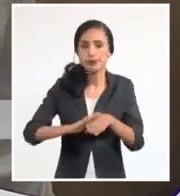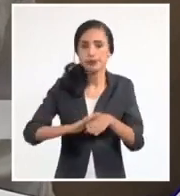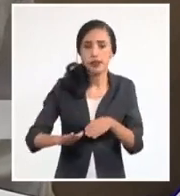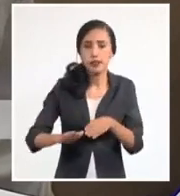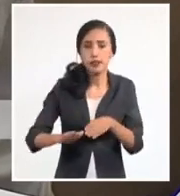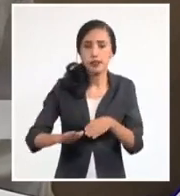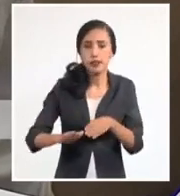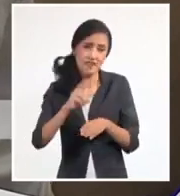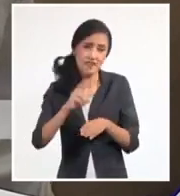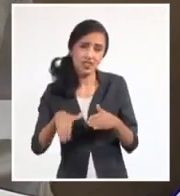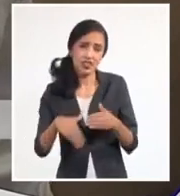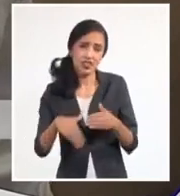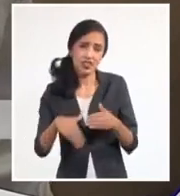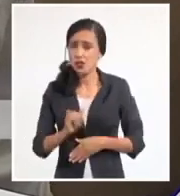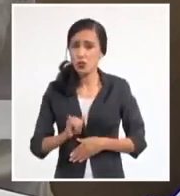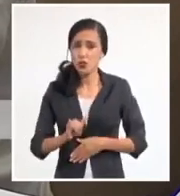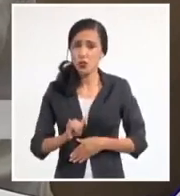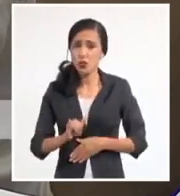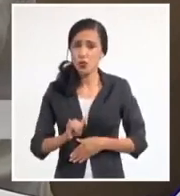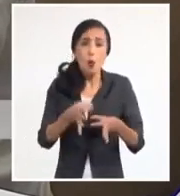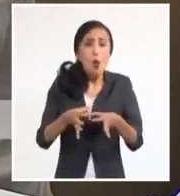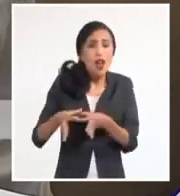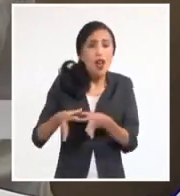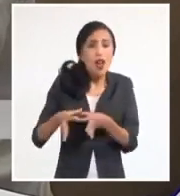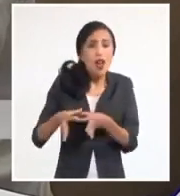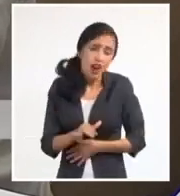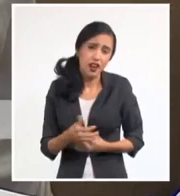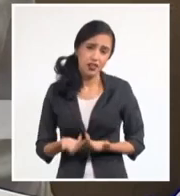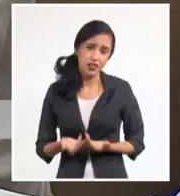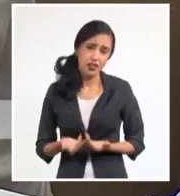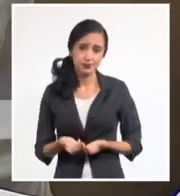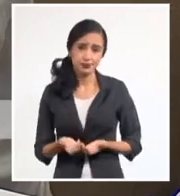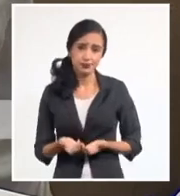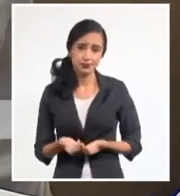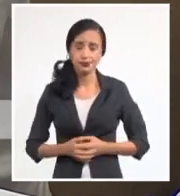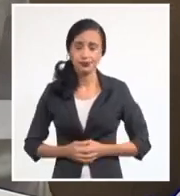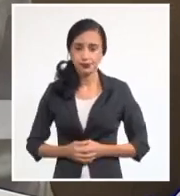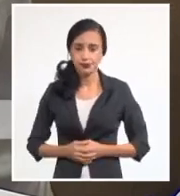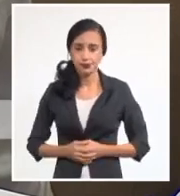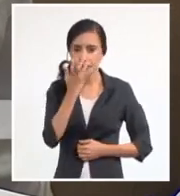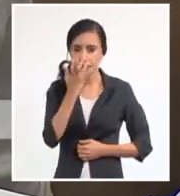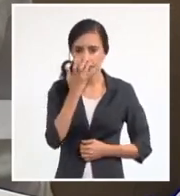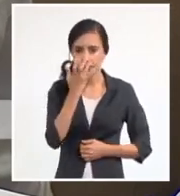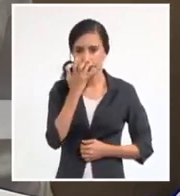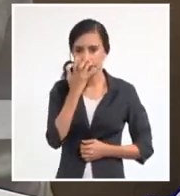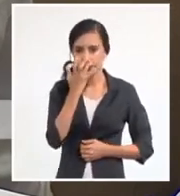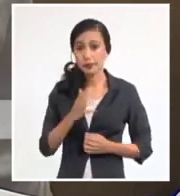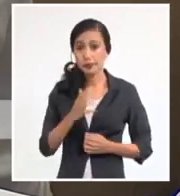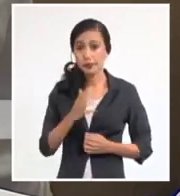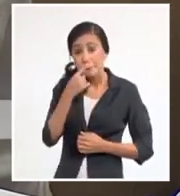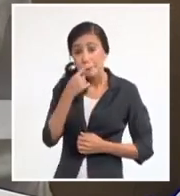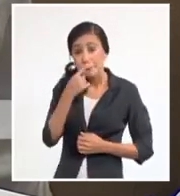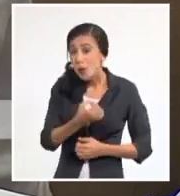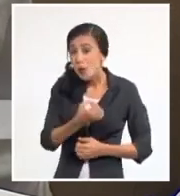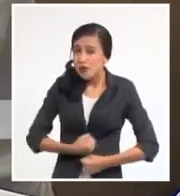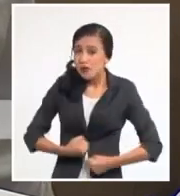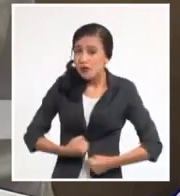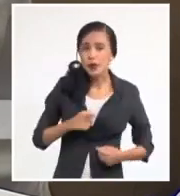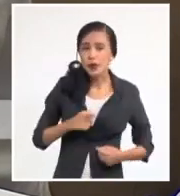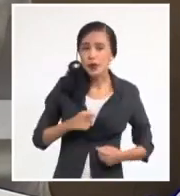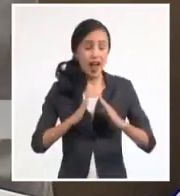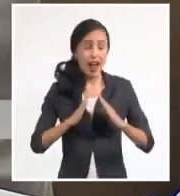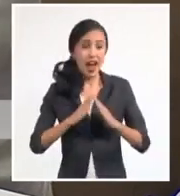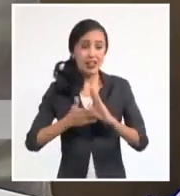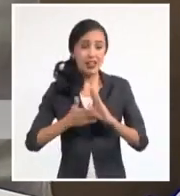favor al enemigo. O si pensamos, después de haber hecho un esfuerzo extraordinario para hacerle una casita a una familia